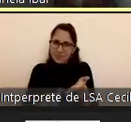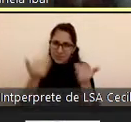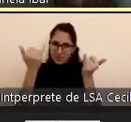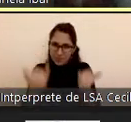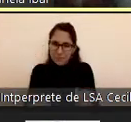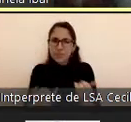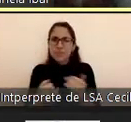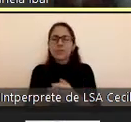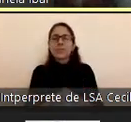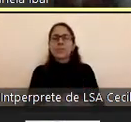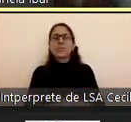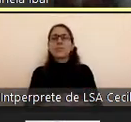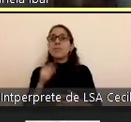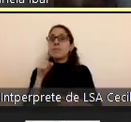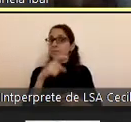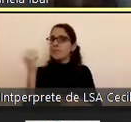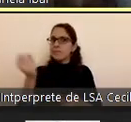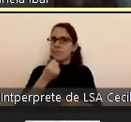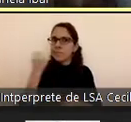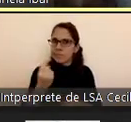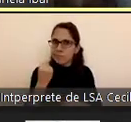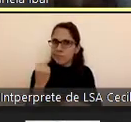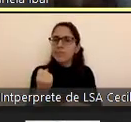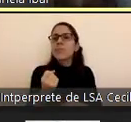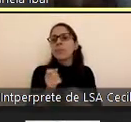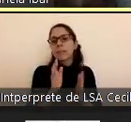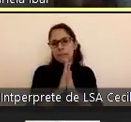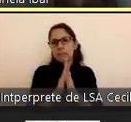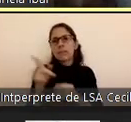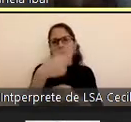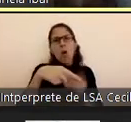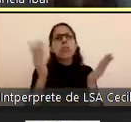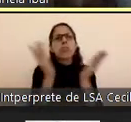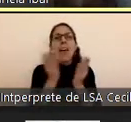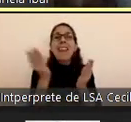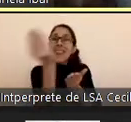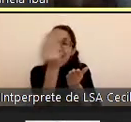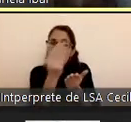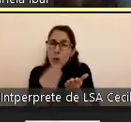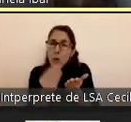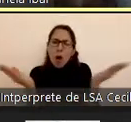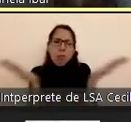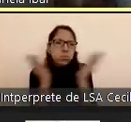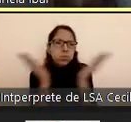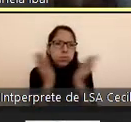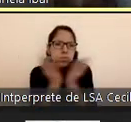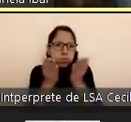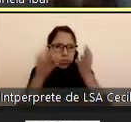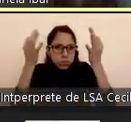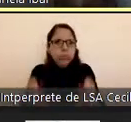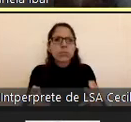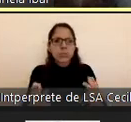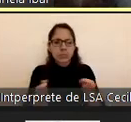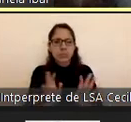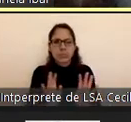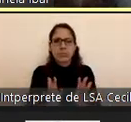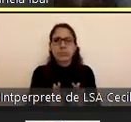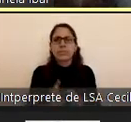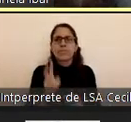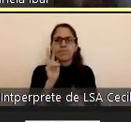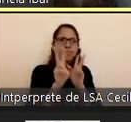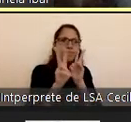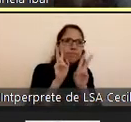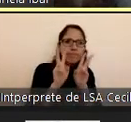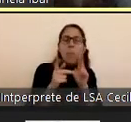es importante que si estudien bien los gráficos, ¿sí? Que vean así distintos.